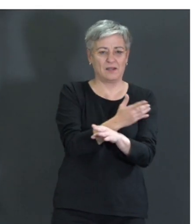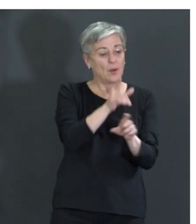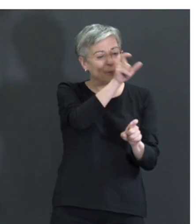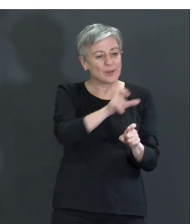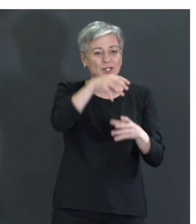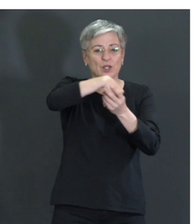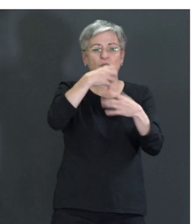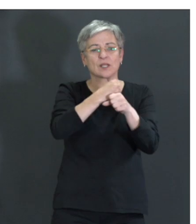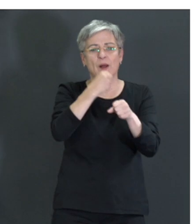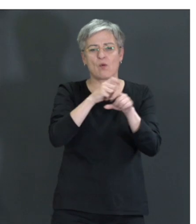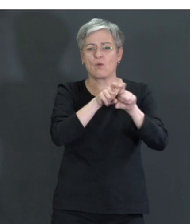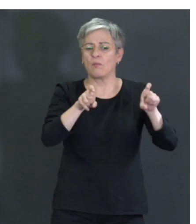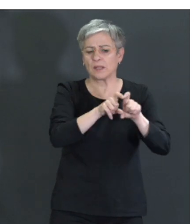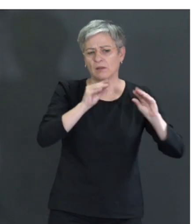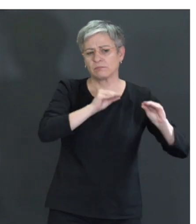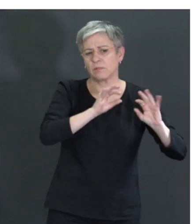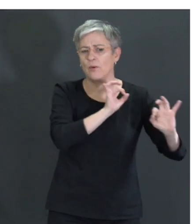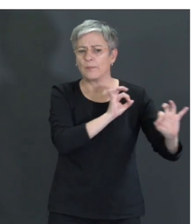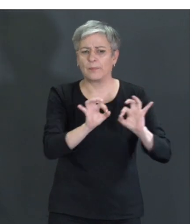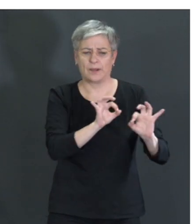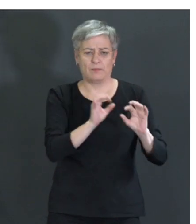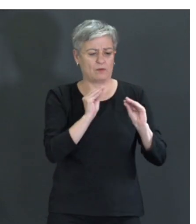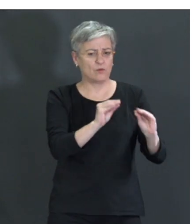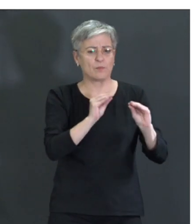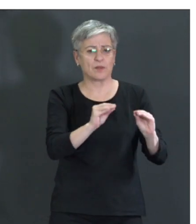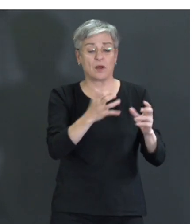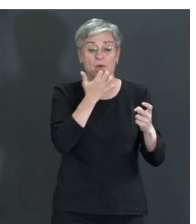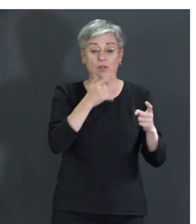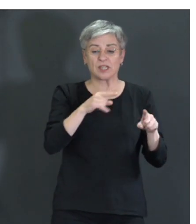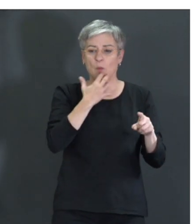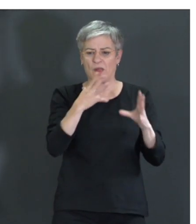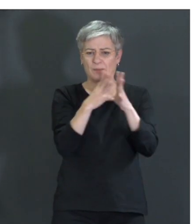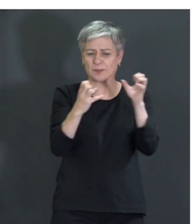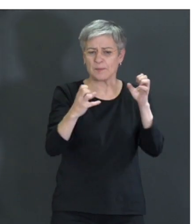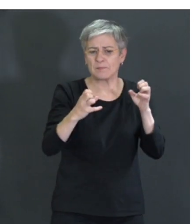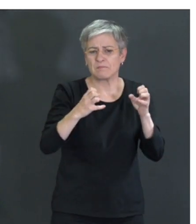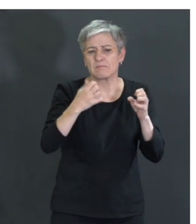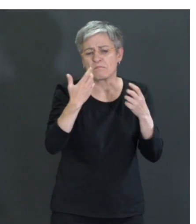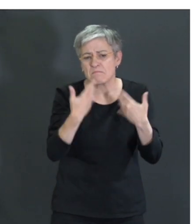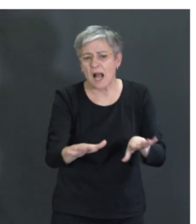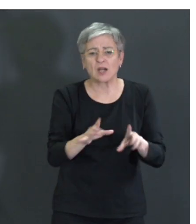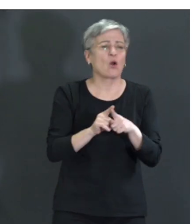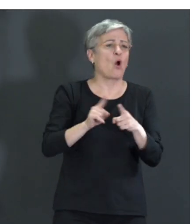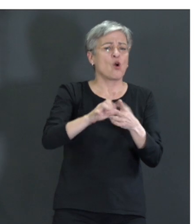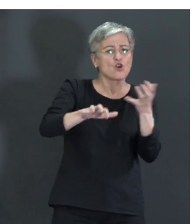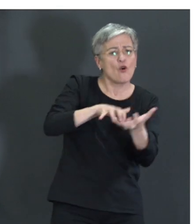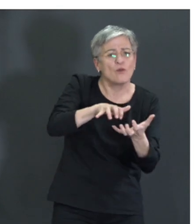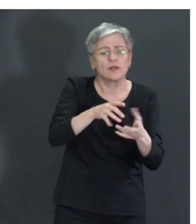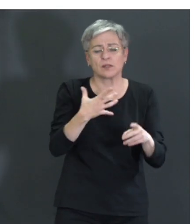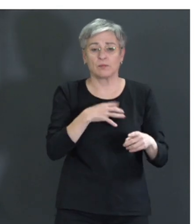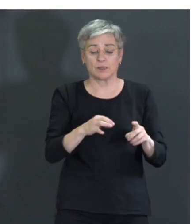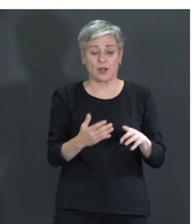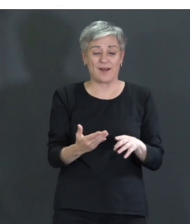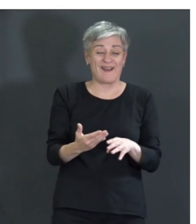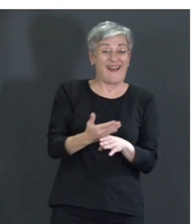¿no? Porque si no pueden dar lugar luego pues a malos entendidos, a conflictos. Entonces yo creo que hay todo un proceso desde